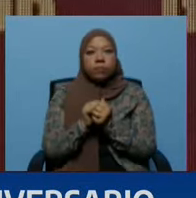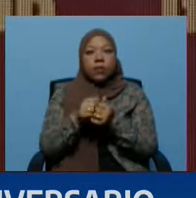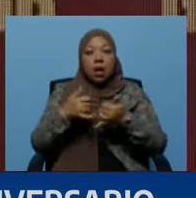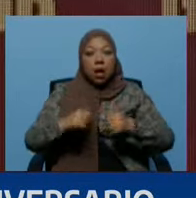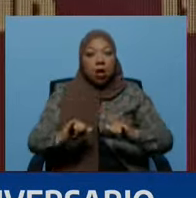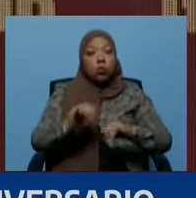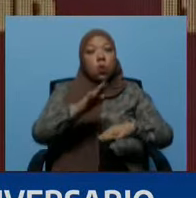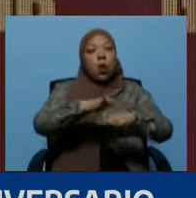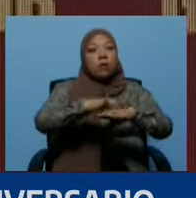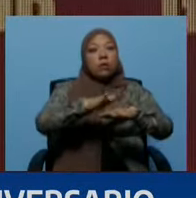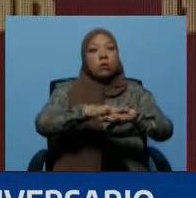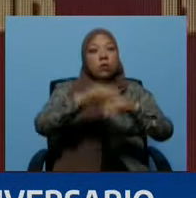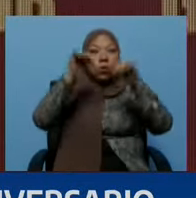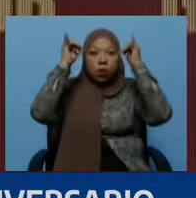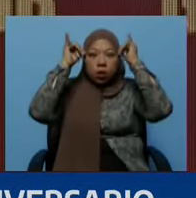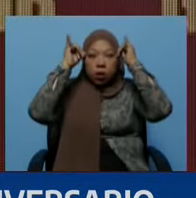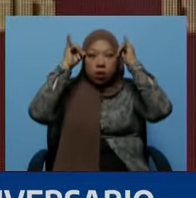dijo,